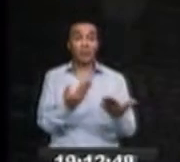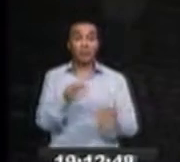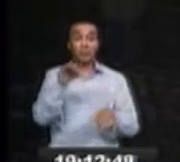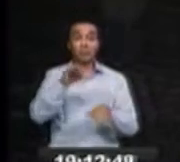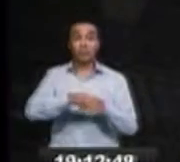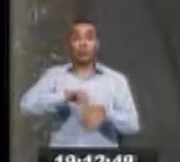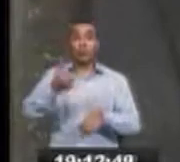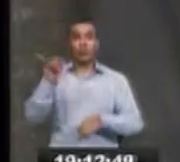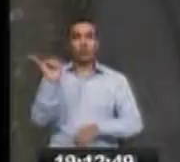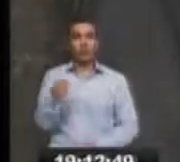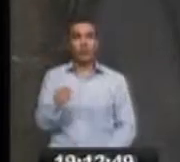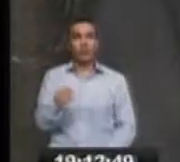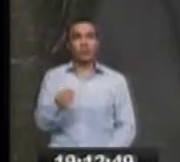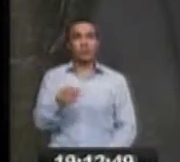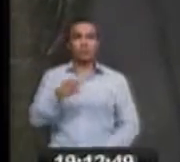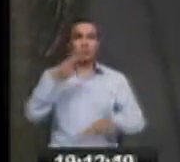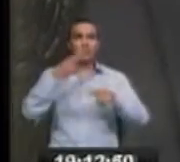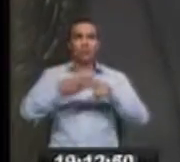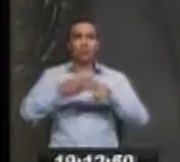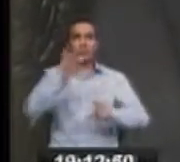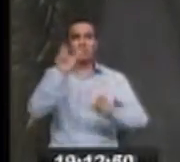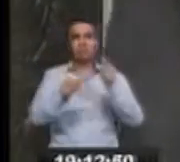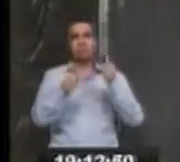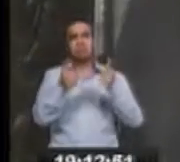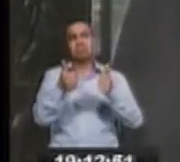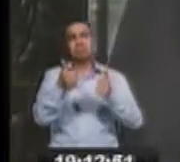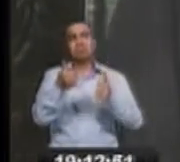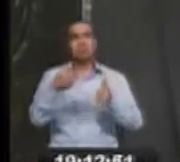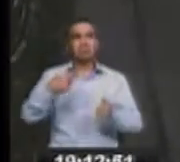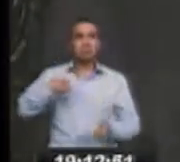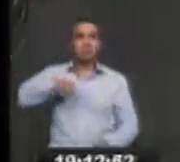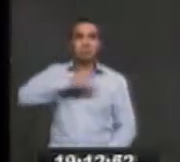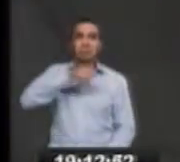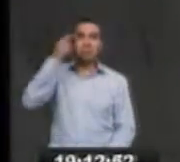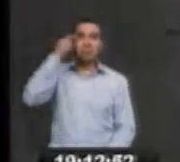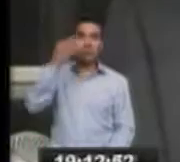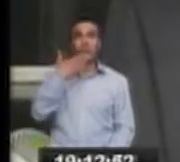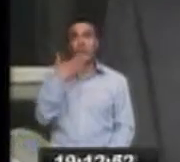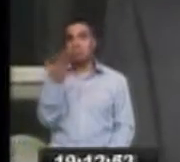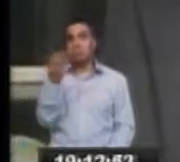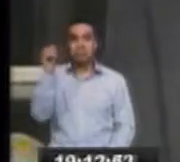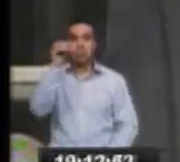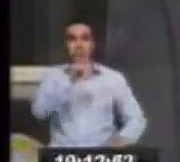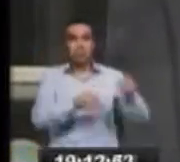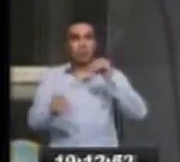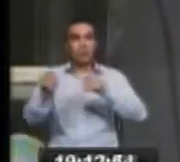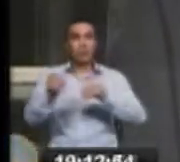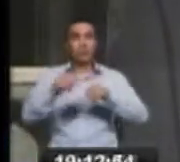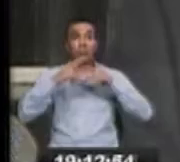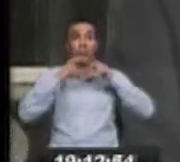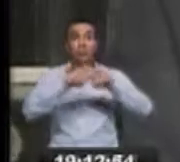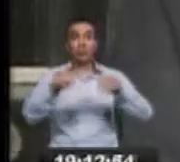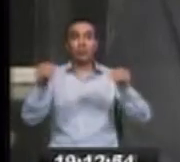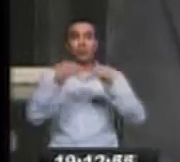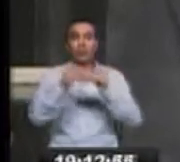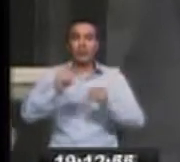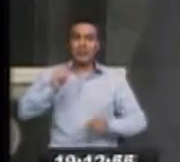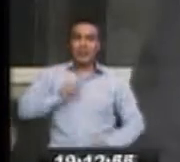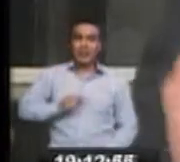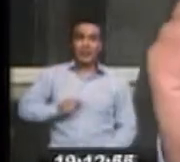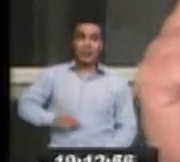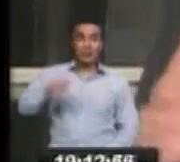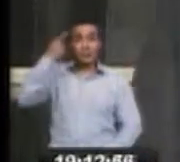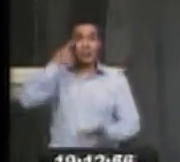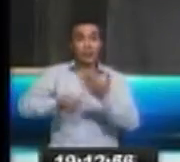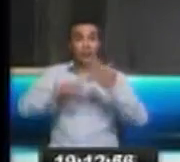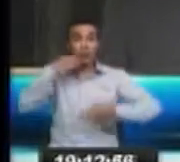este jueves. Son ternas de ilustres ciudadanos. Vamos a ver ahora cómo quedan. Hay que analizar con mucho detalle para que